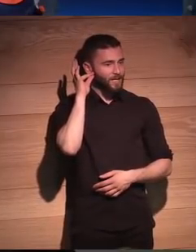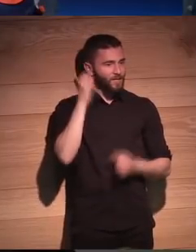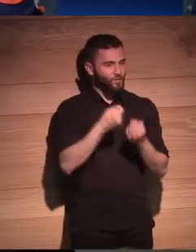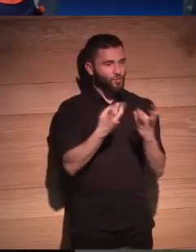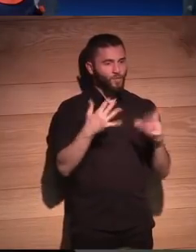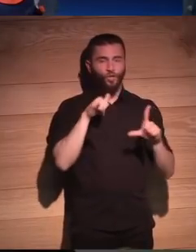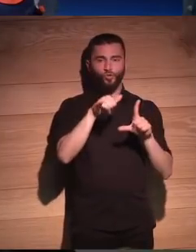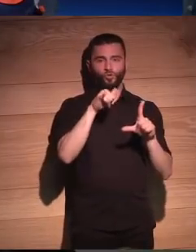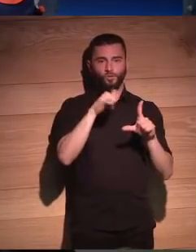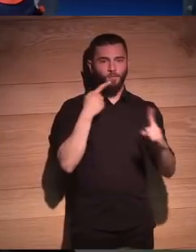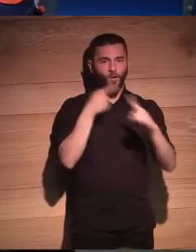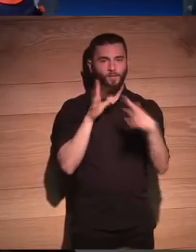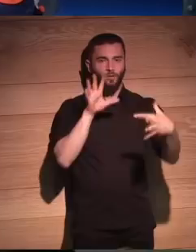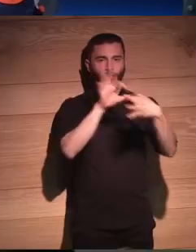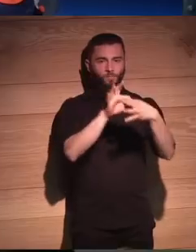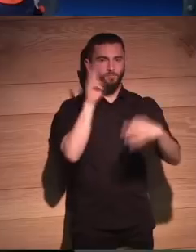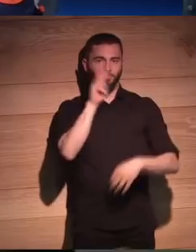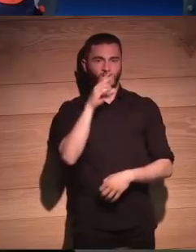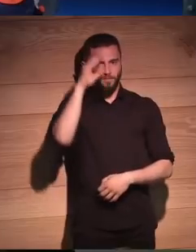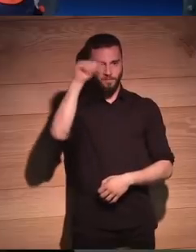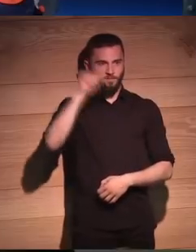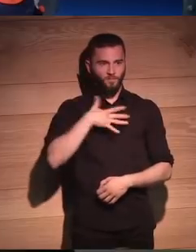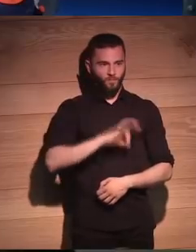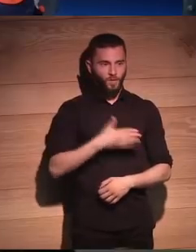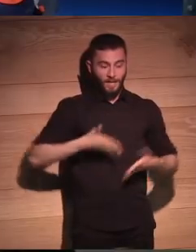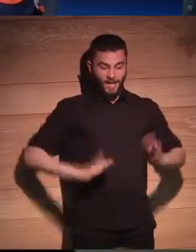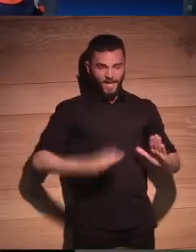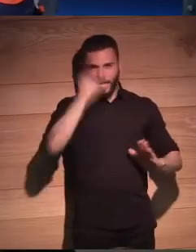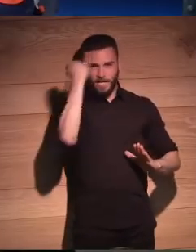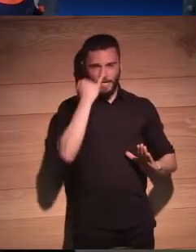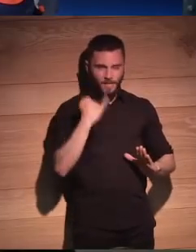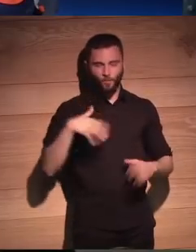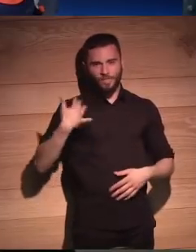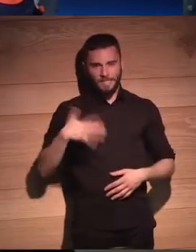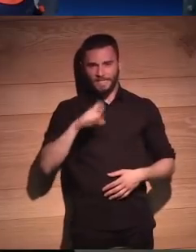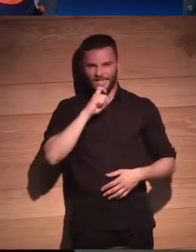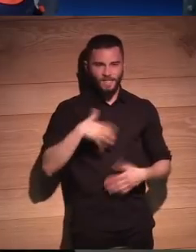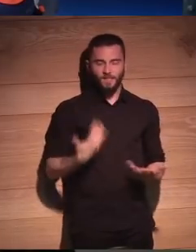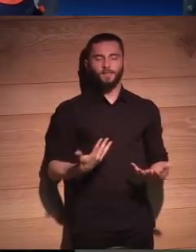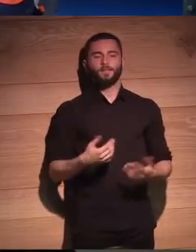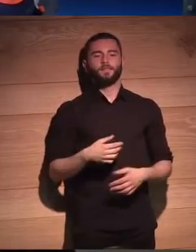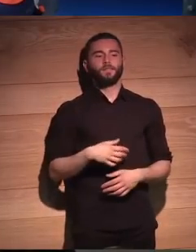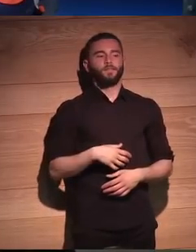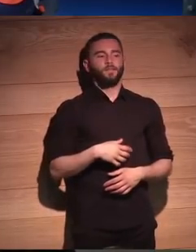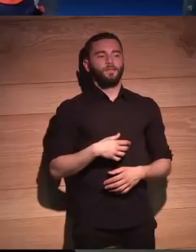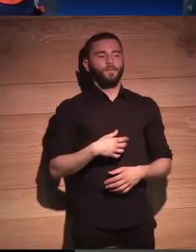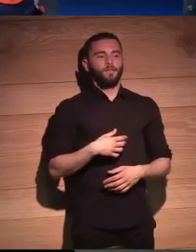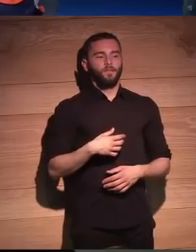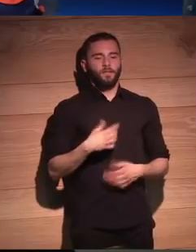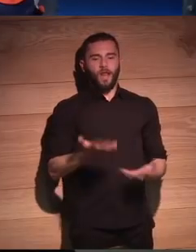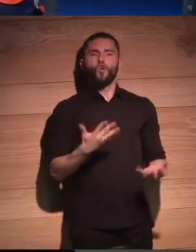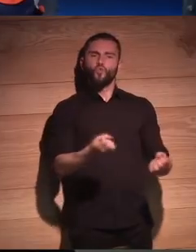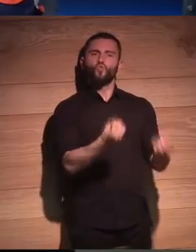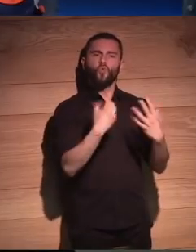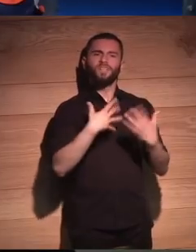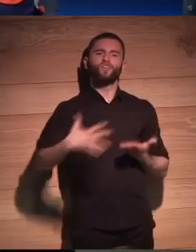YouTube para que pueda conectar mi hija, que es una rabiosa de Harry Potter, con ¿Por qué ella. no le cuentas a toda nuestra audiencia y a todas las personas que nos